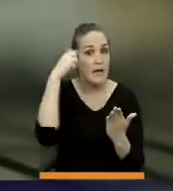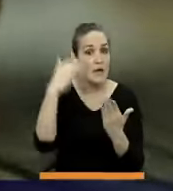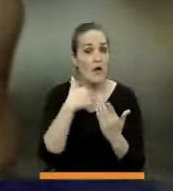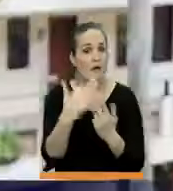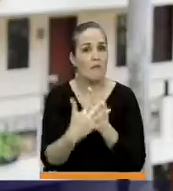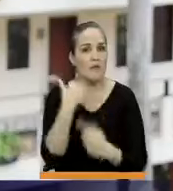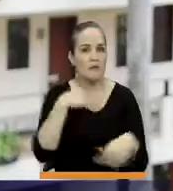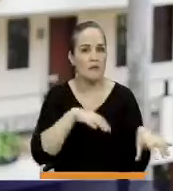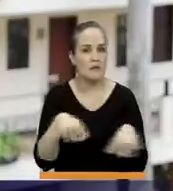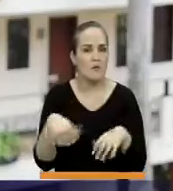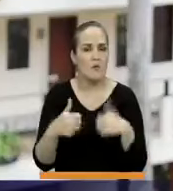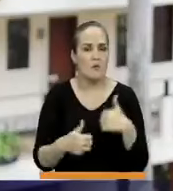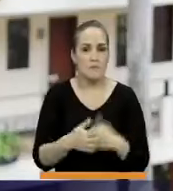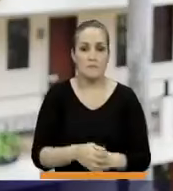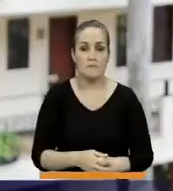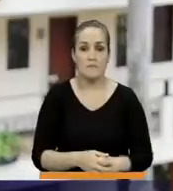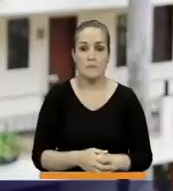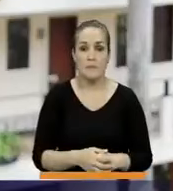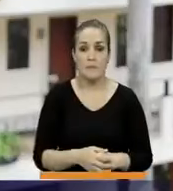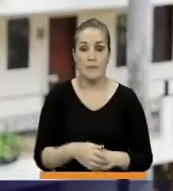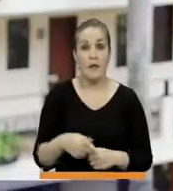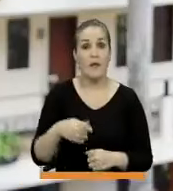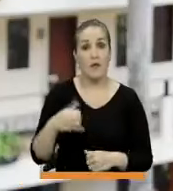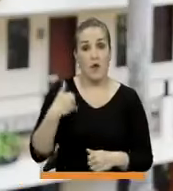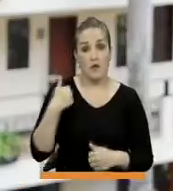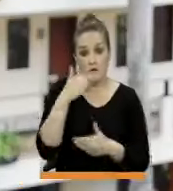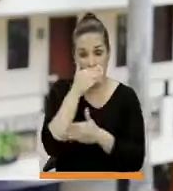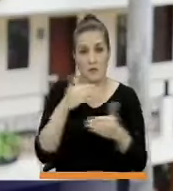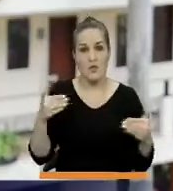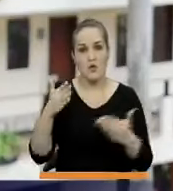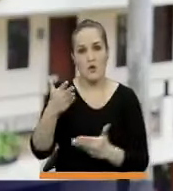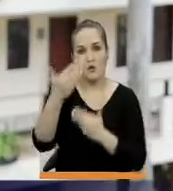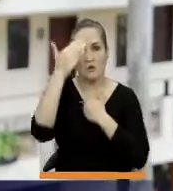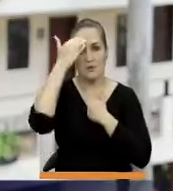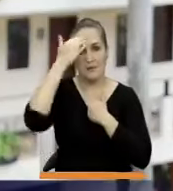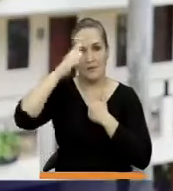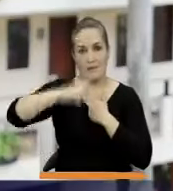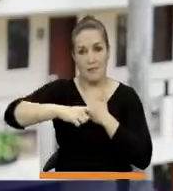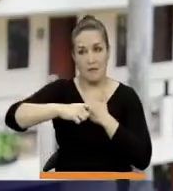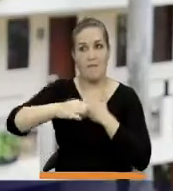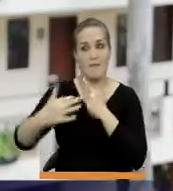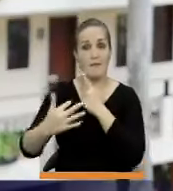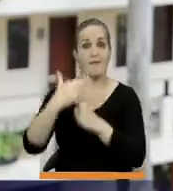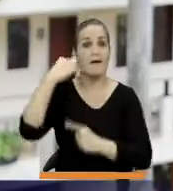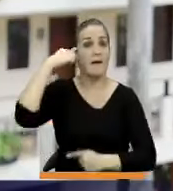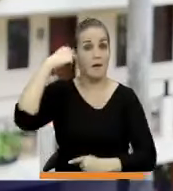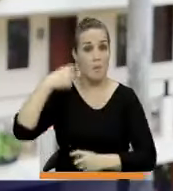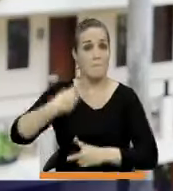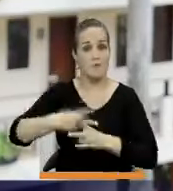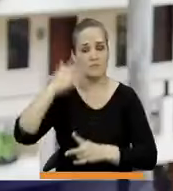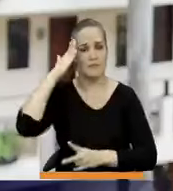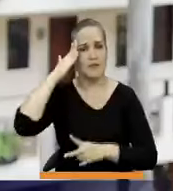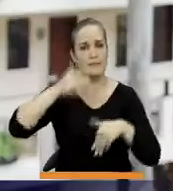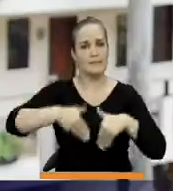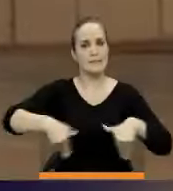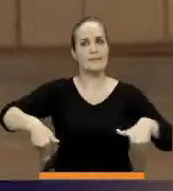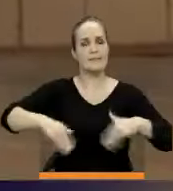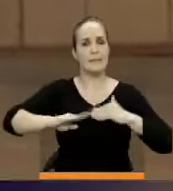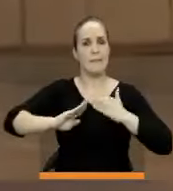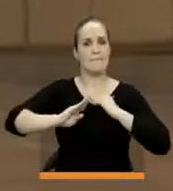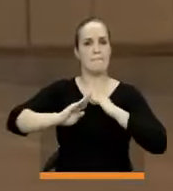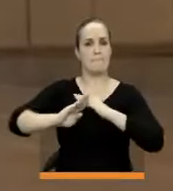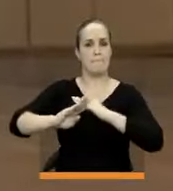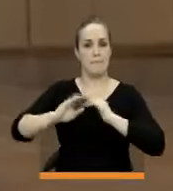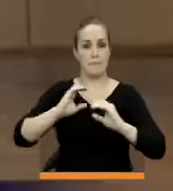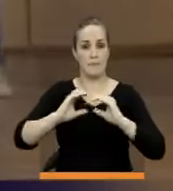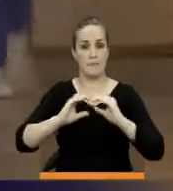en línea. Saber que ellos hacen un uso consciente, que saben que están en riesgo, que conocen ciertos límites de la comunicación.